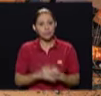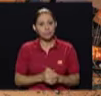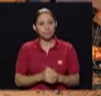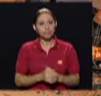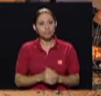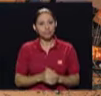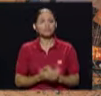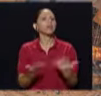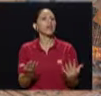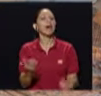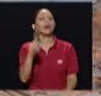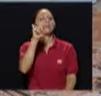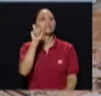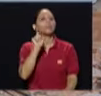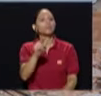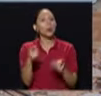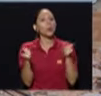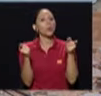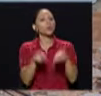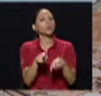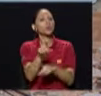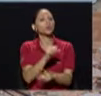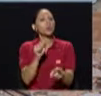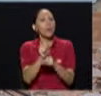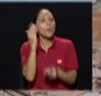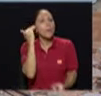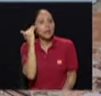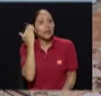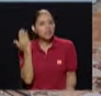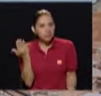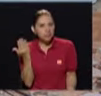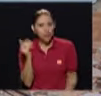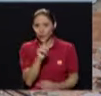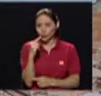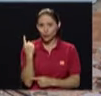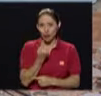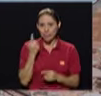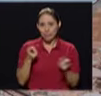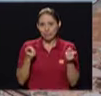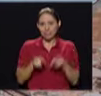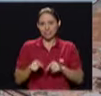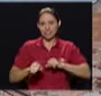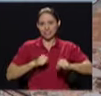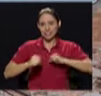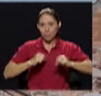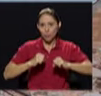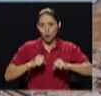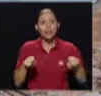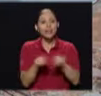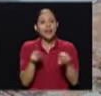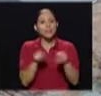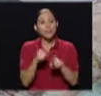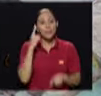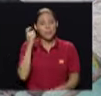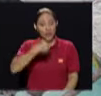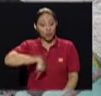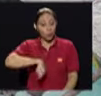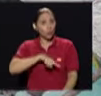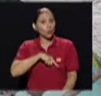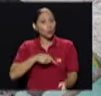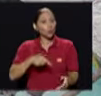Ahora, ¿por qué ocurrió esta desgracia? No solamente por el sismo, sino también porque nosotros